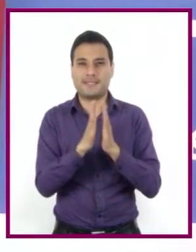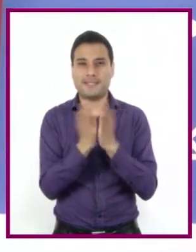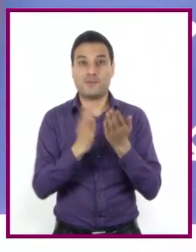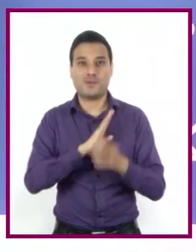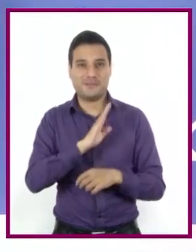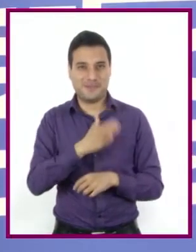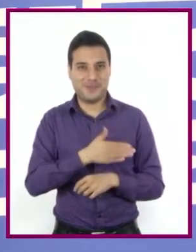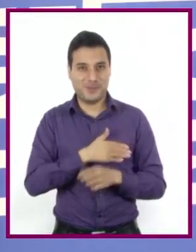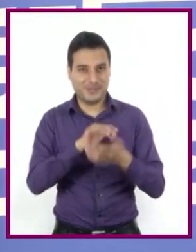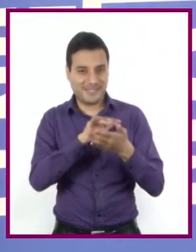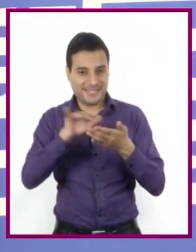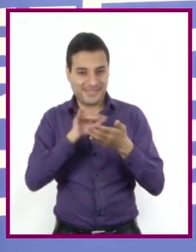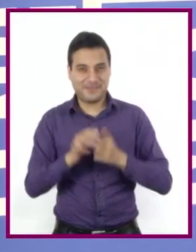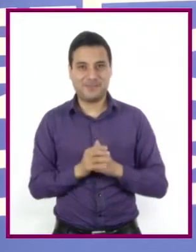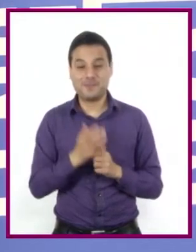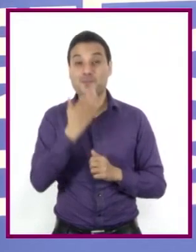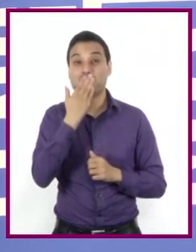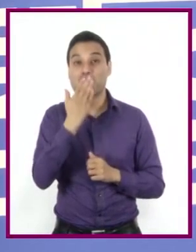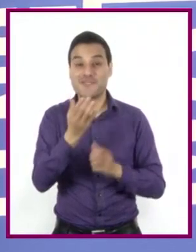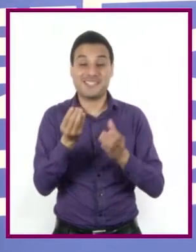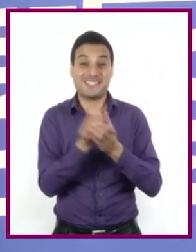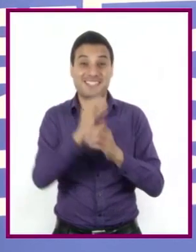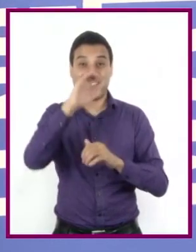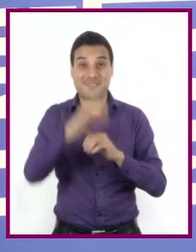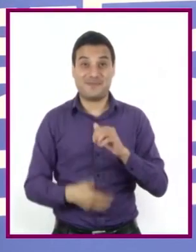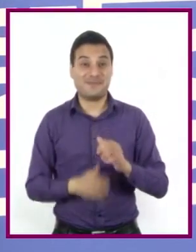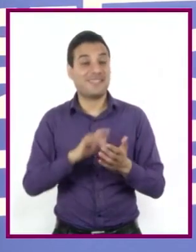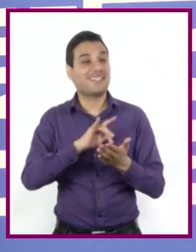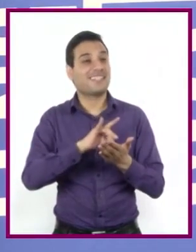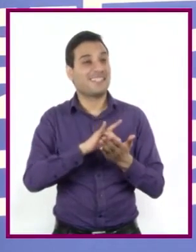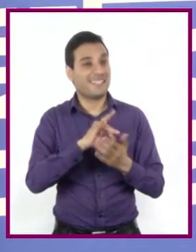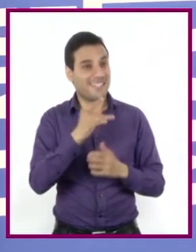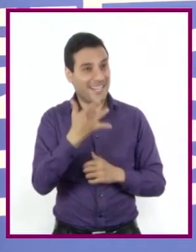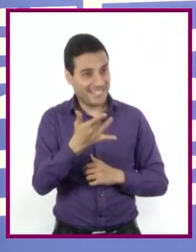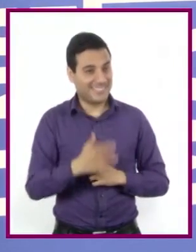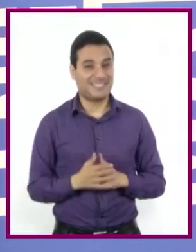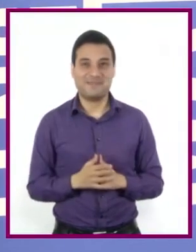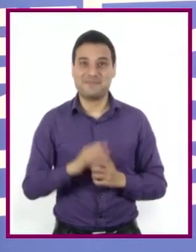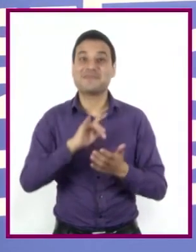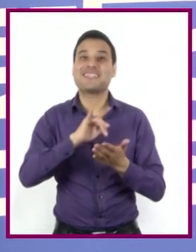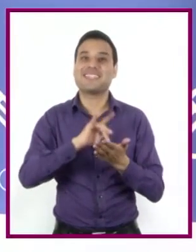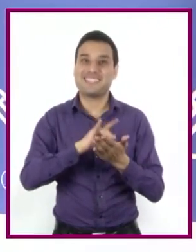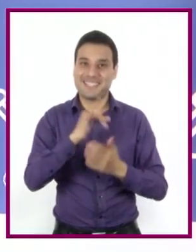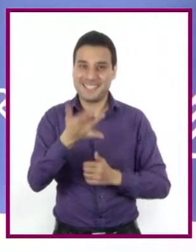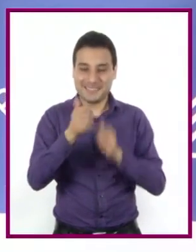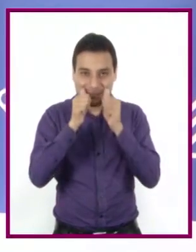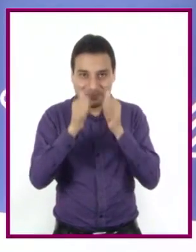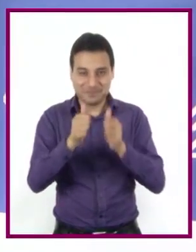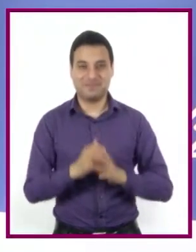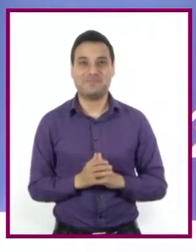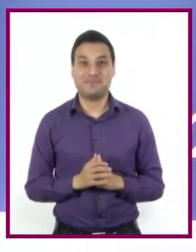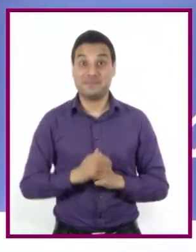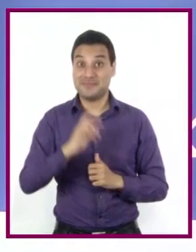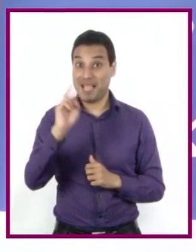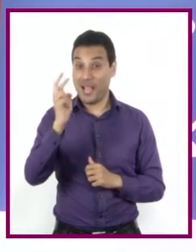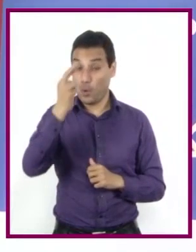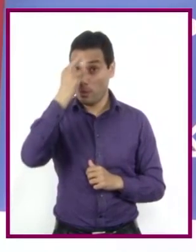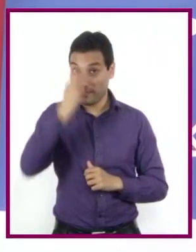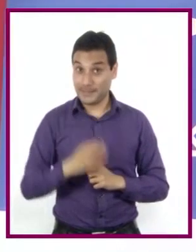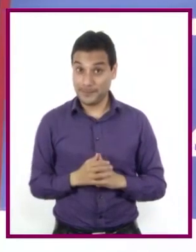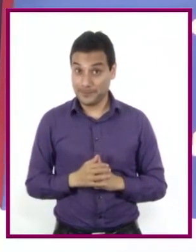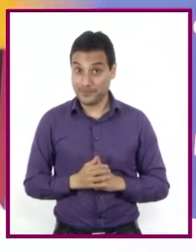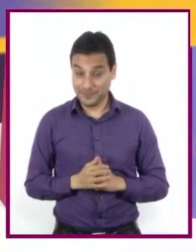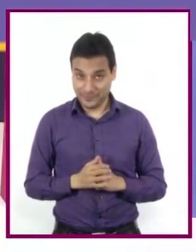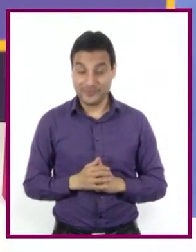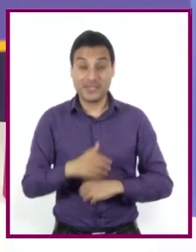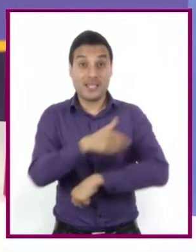texto. Muy bien, hemos terminado. Muchas gracias por acompañarnos. Y recuerden que la